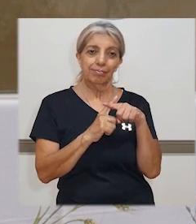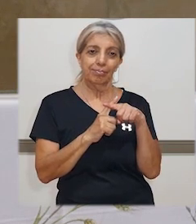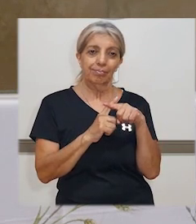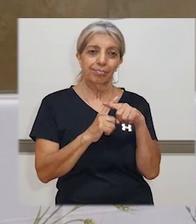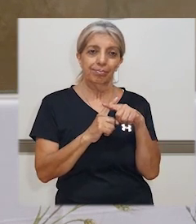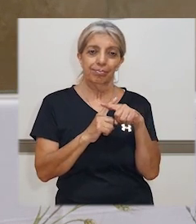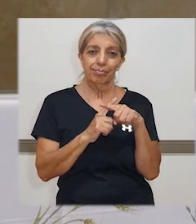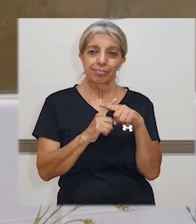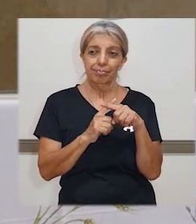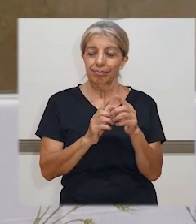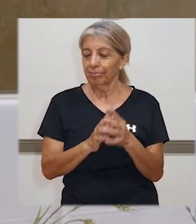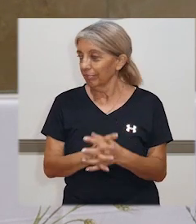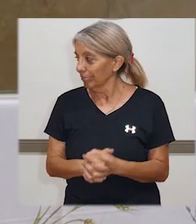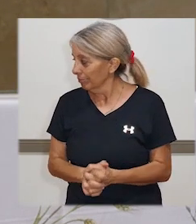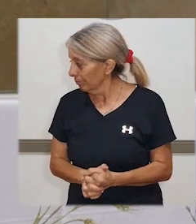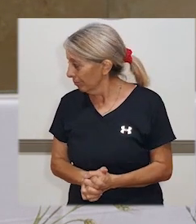por ustedes.